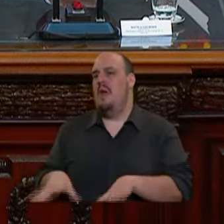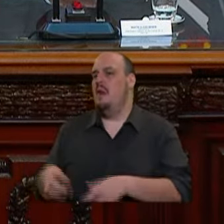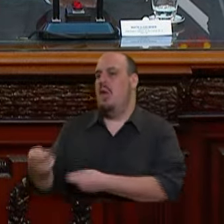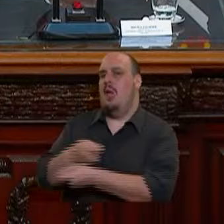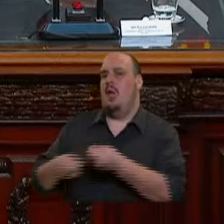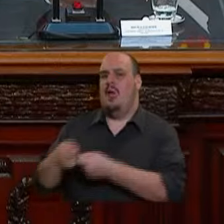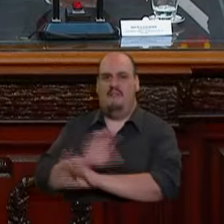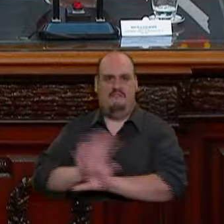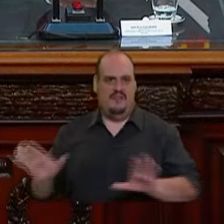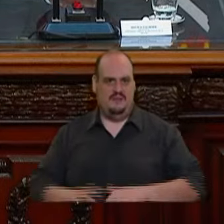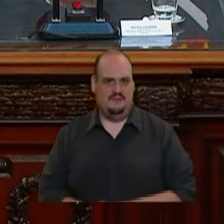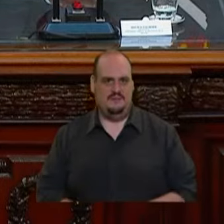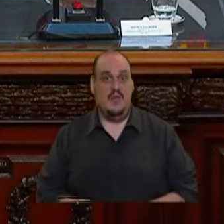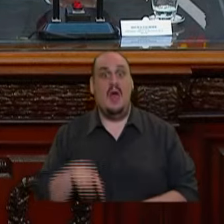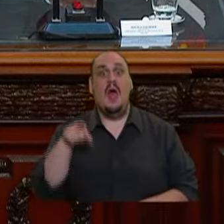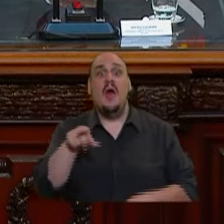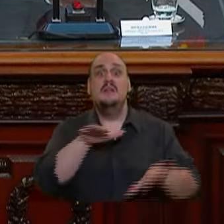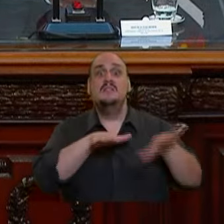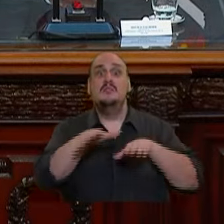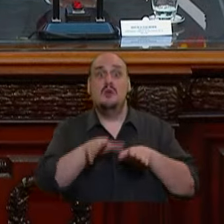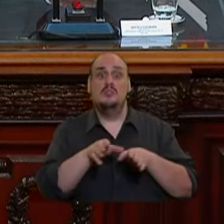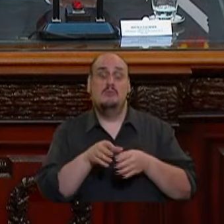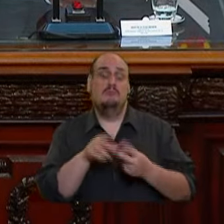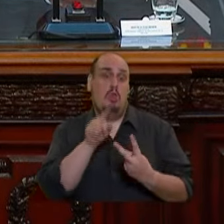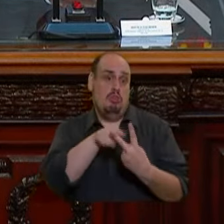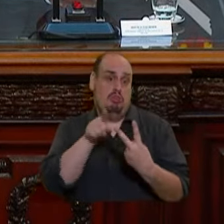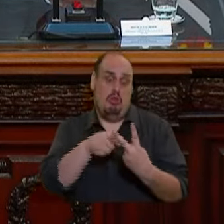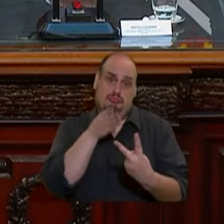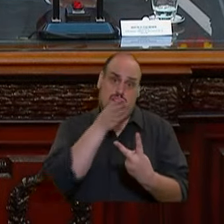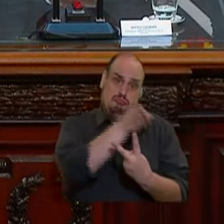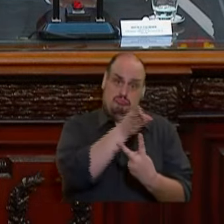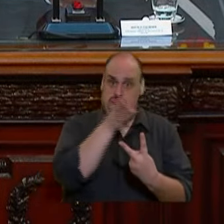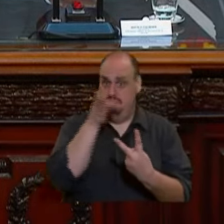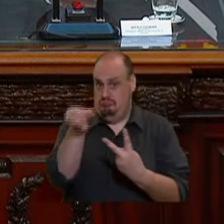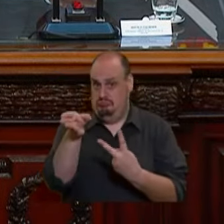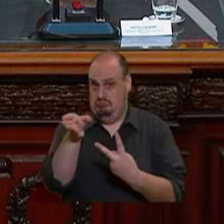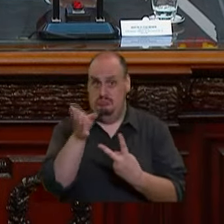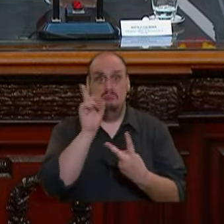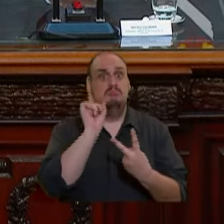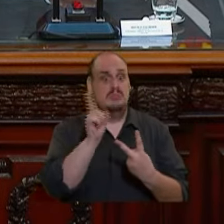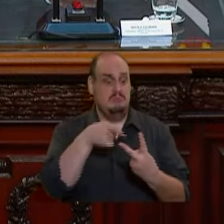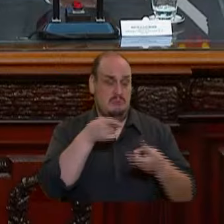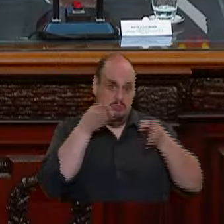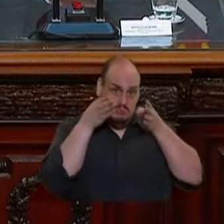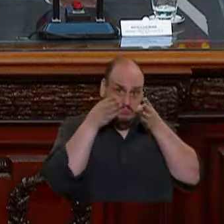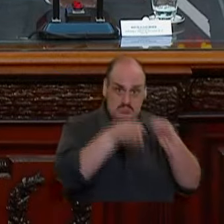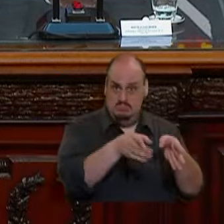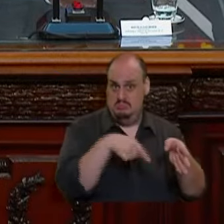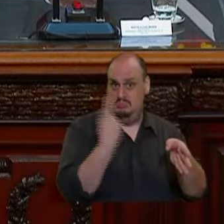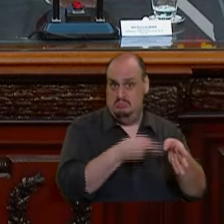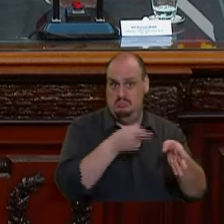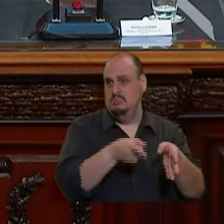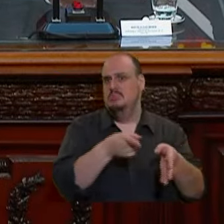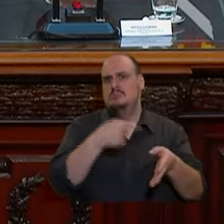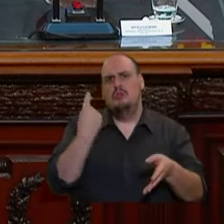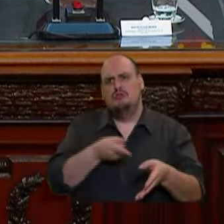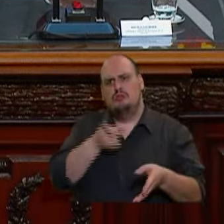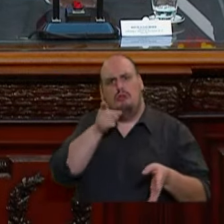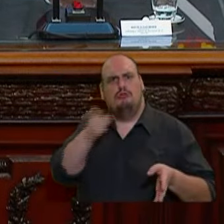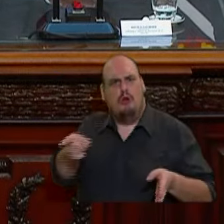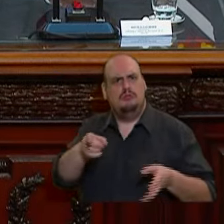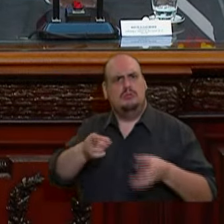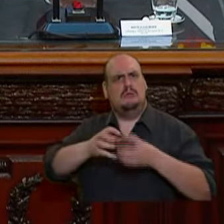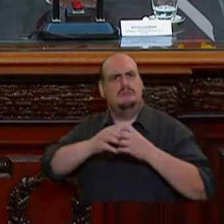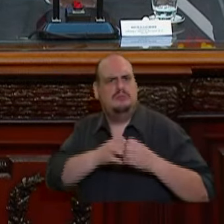frente a dos escenarios posibles. El primero es el camino en el que estamos inmersos, el camino de la confrontación, el